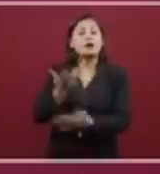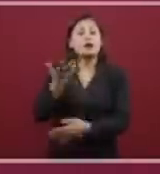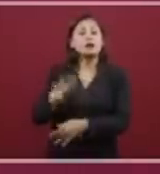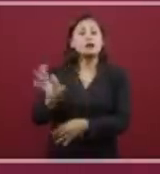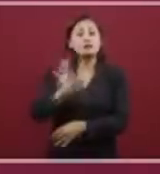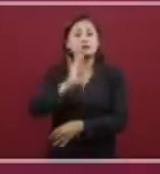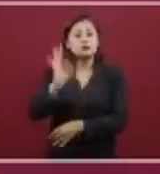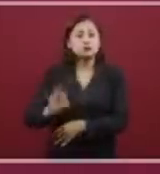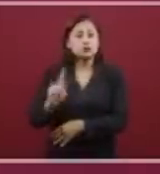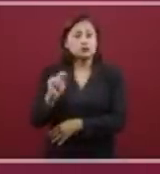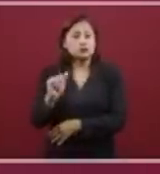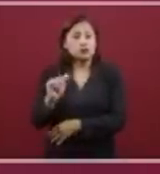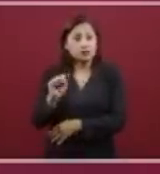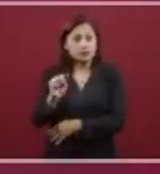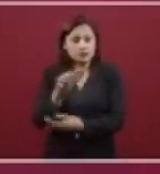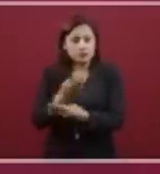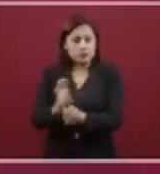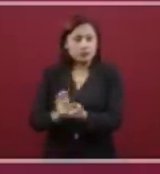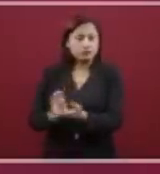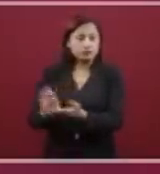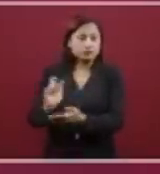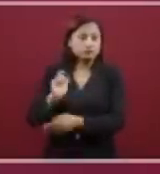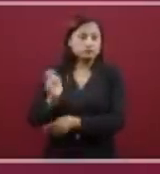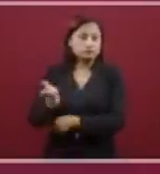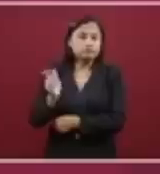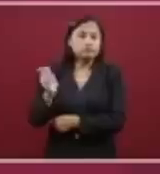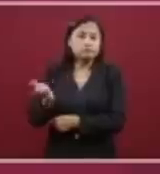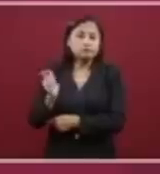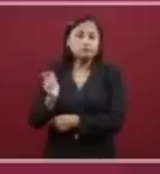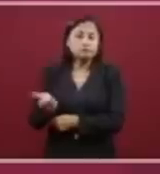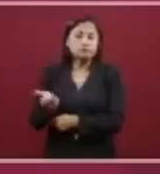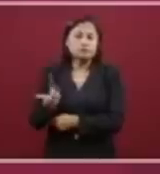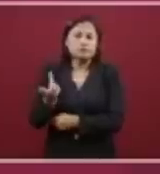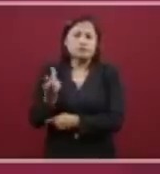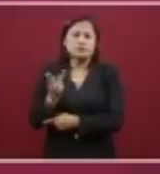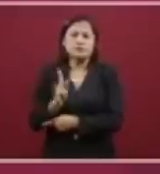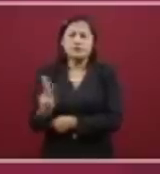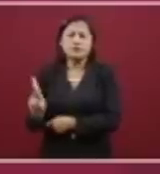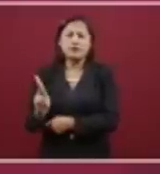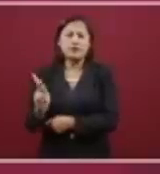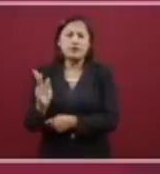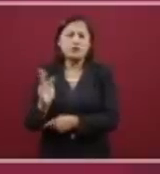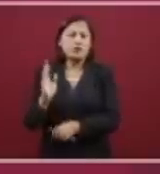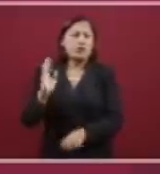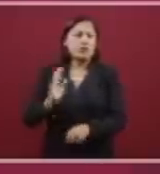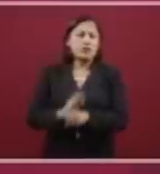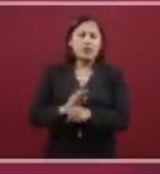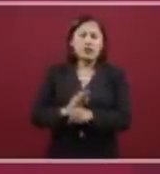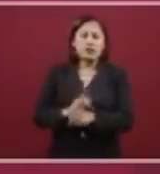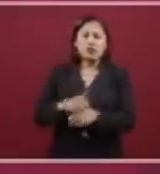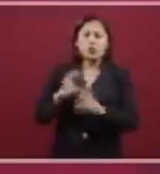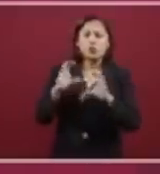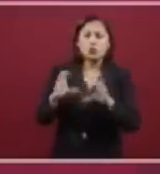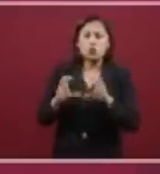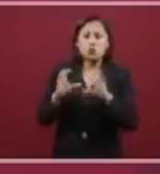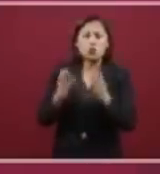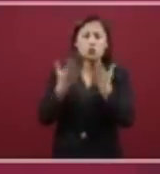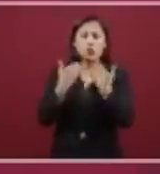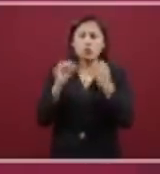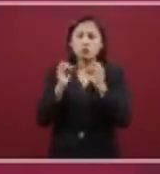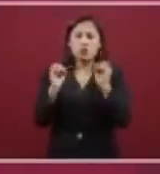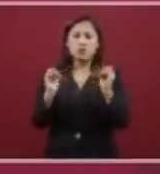durante la duración del instrumento sin posibilidad de amortización anticipada antes de